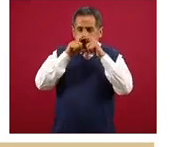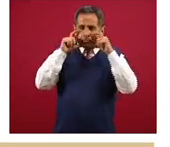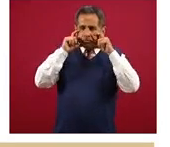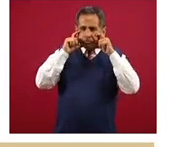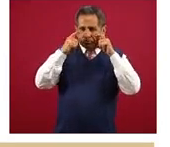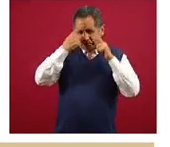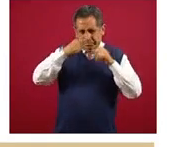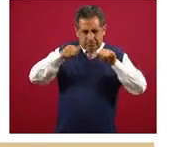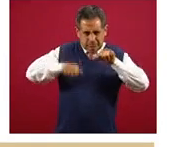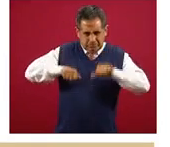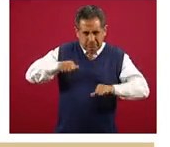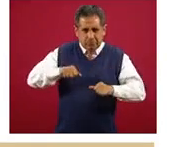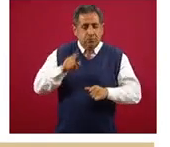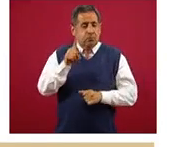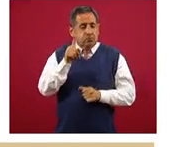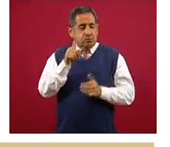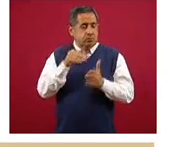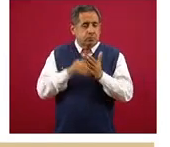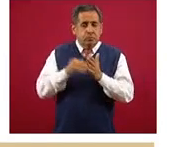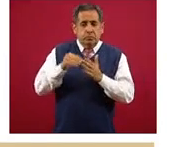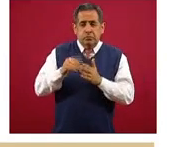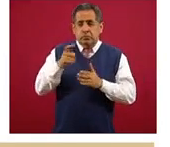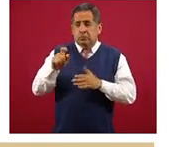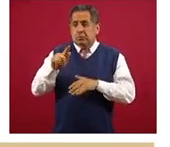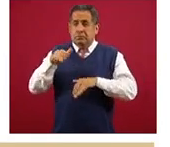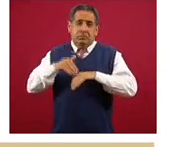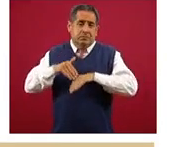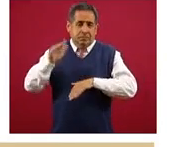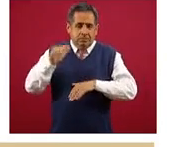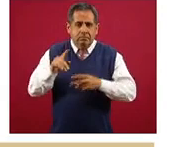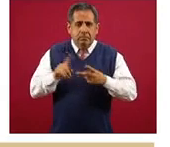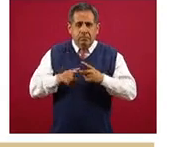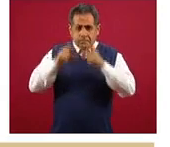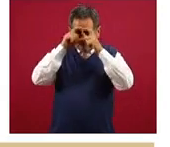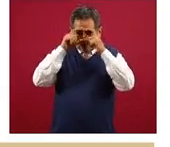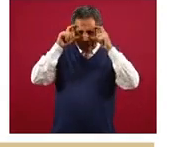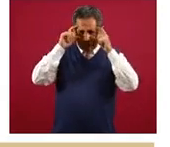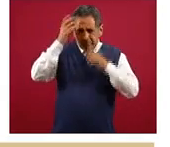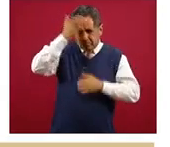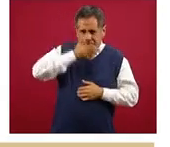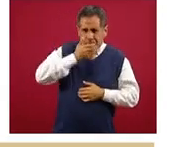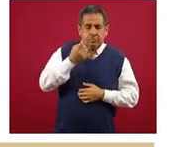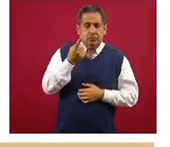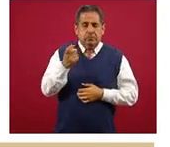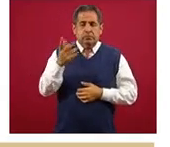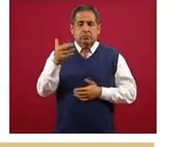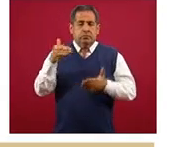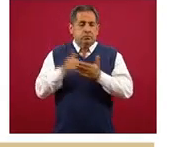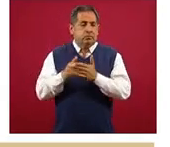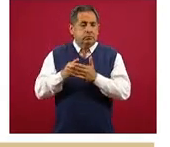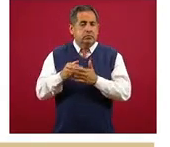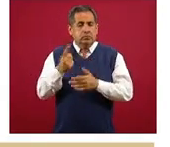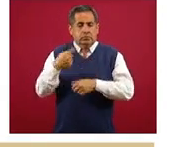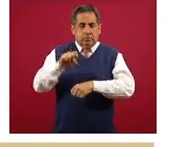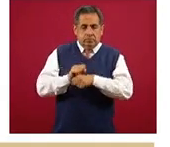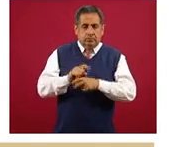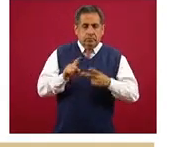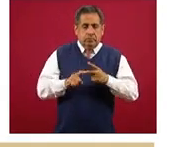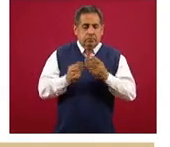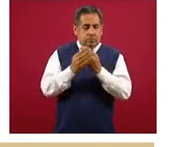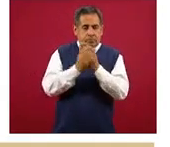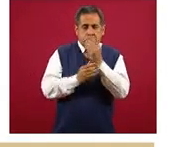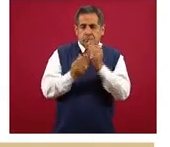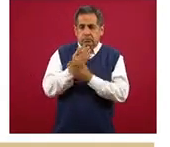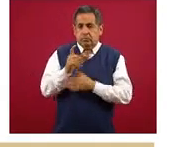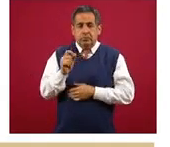cubrebocas quirúrgico más de 1 millón, de gogles y caretas 159,000 a la semana, 21,000 pares